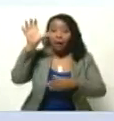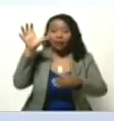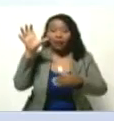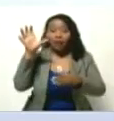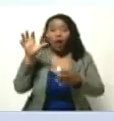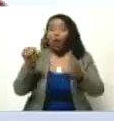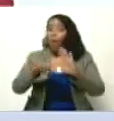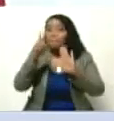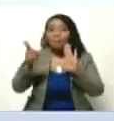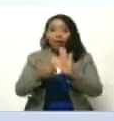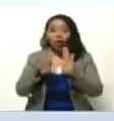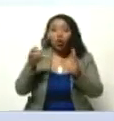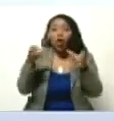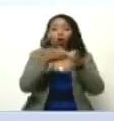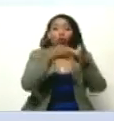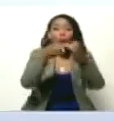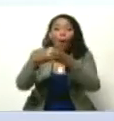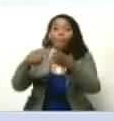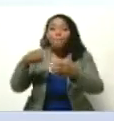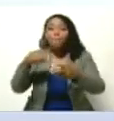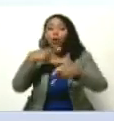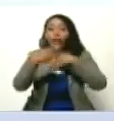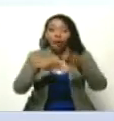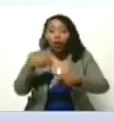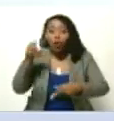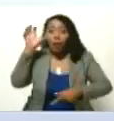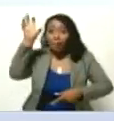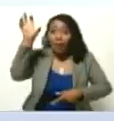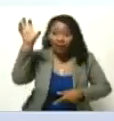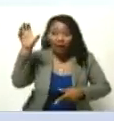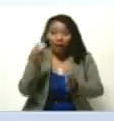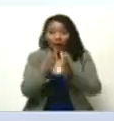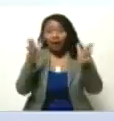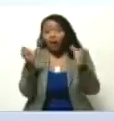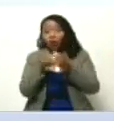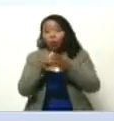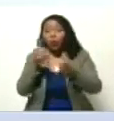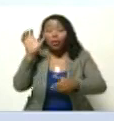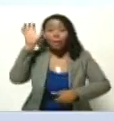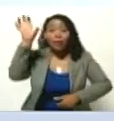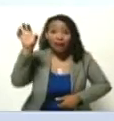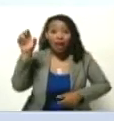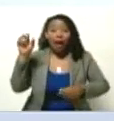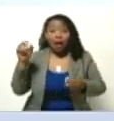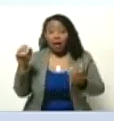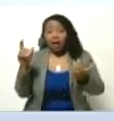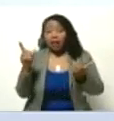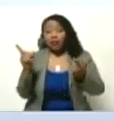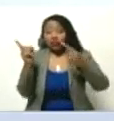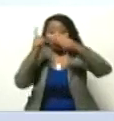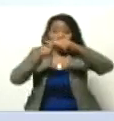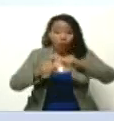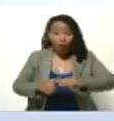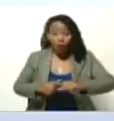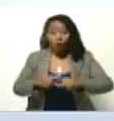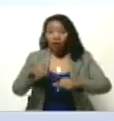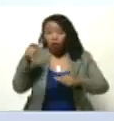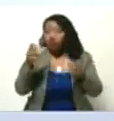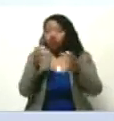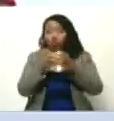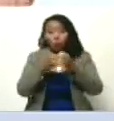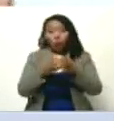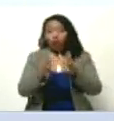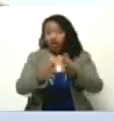unidad, cada quien con sus particularidades, pero el gran polo patriótico es un factor de unidad, es un bloque más allá de